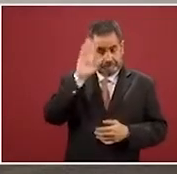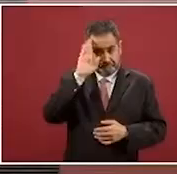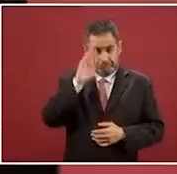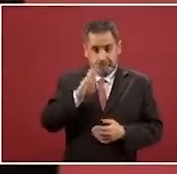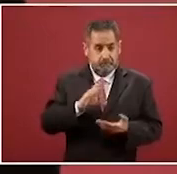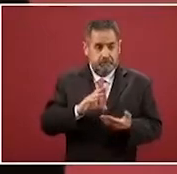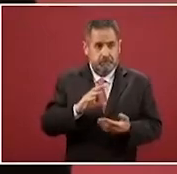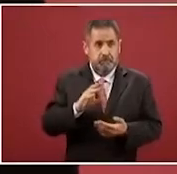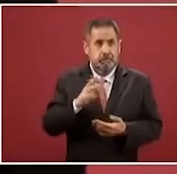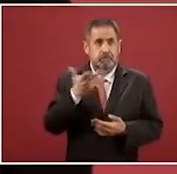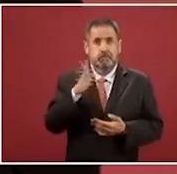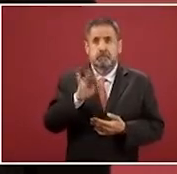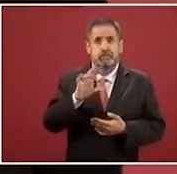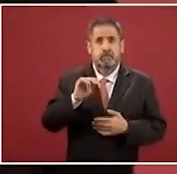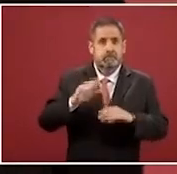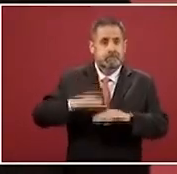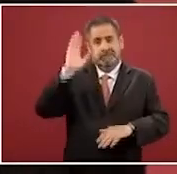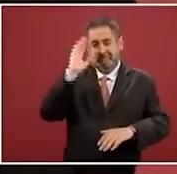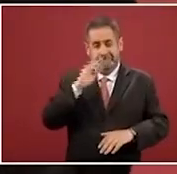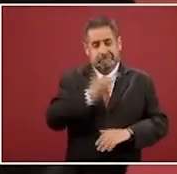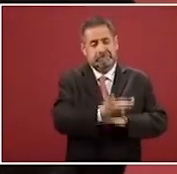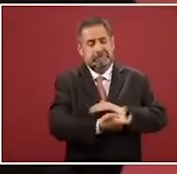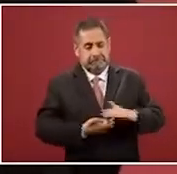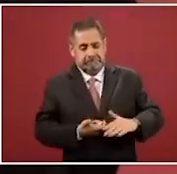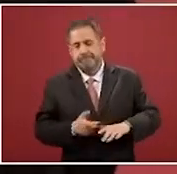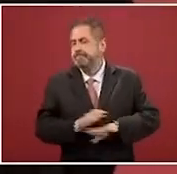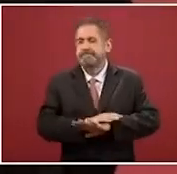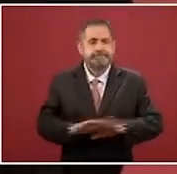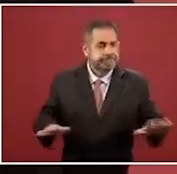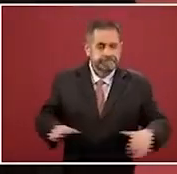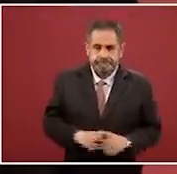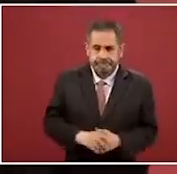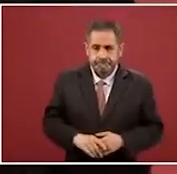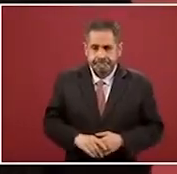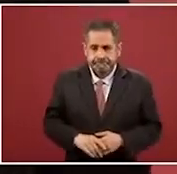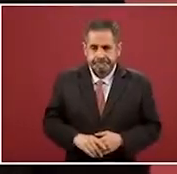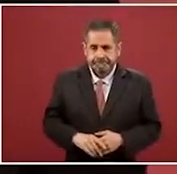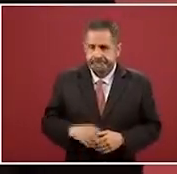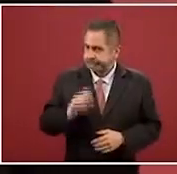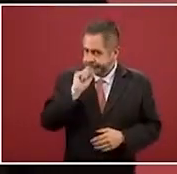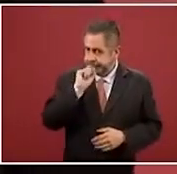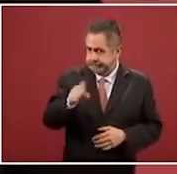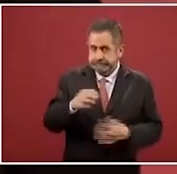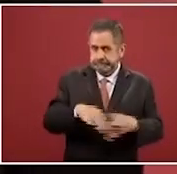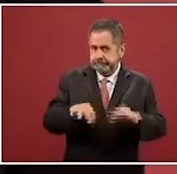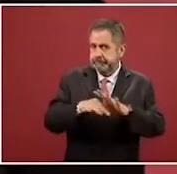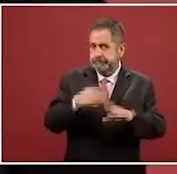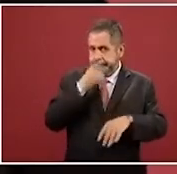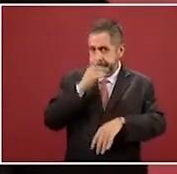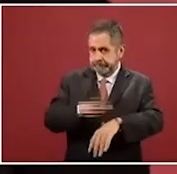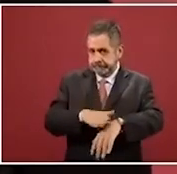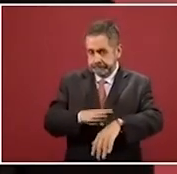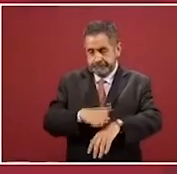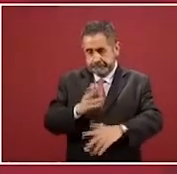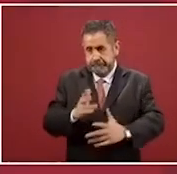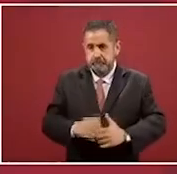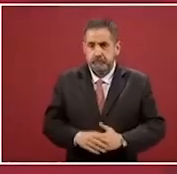era mucho más. Eso también es importante decirlo.